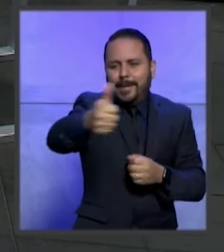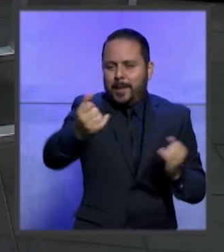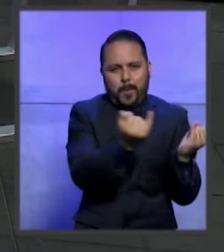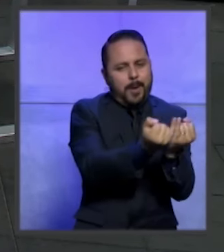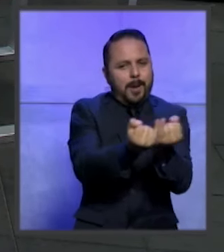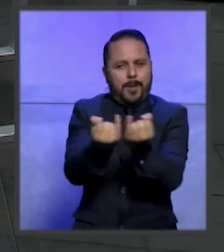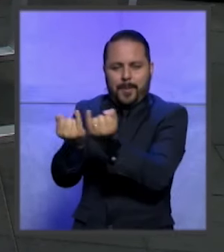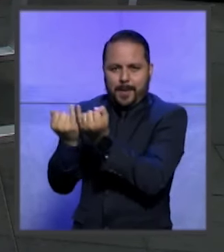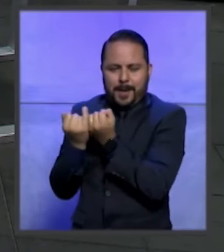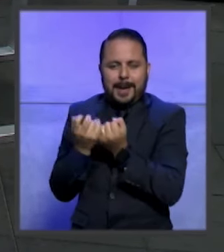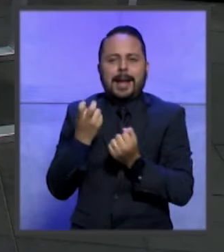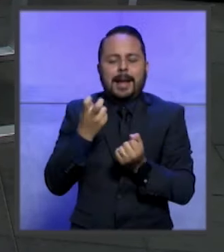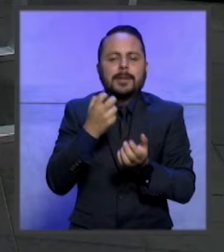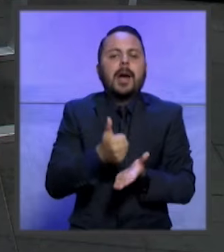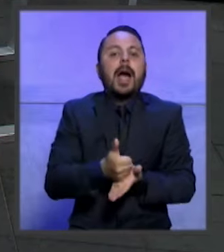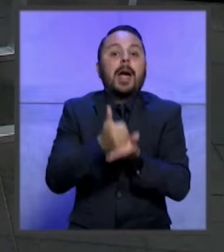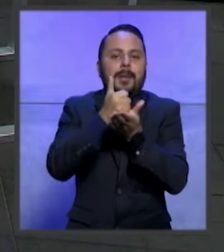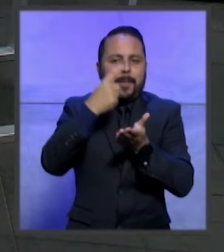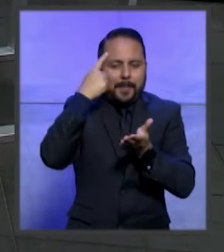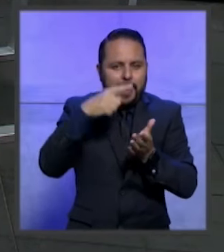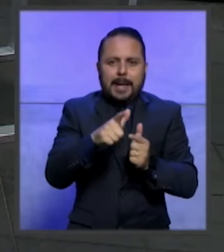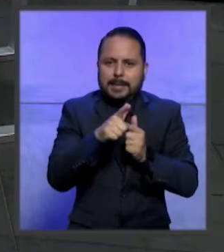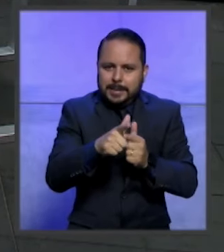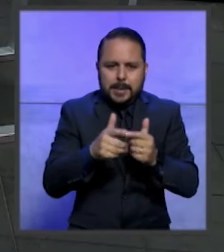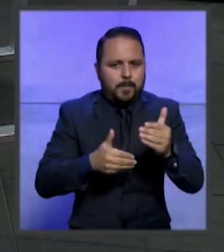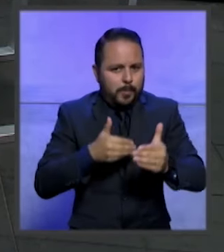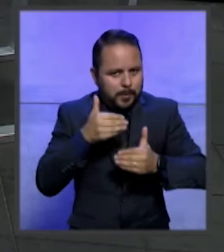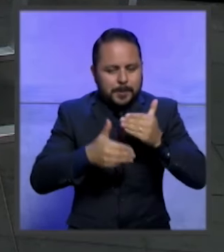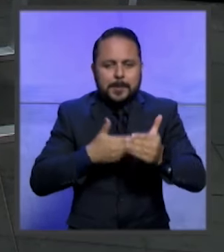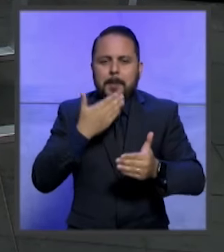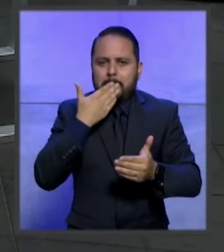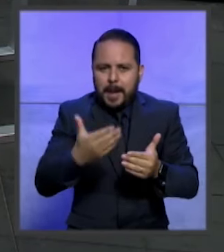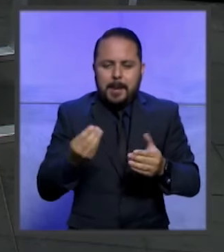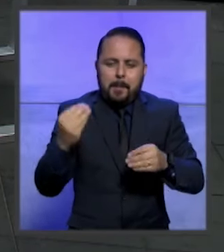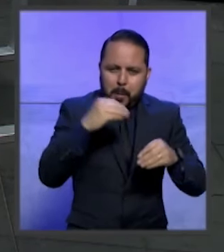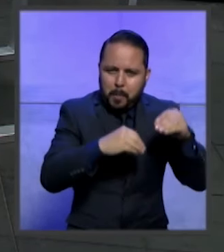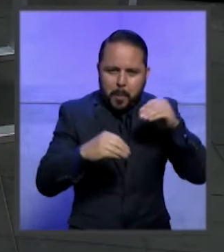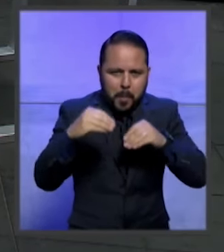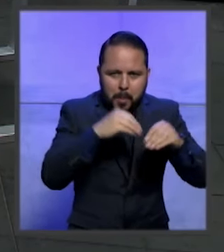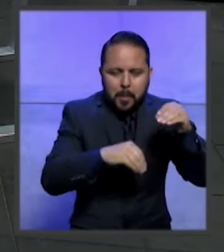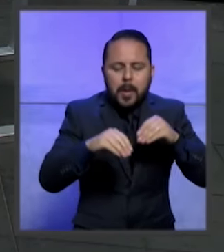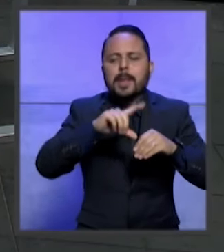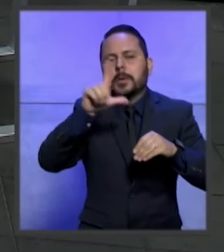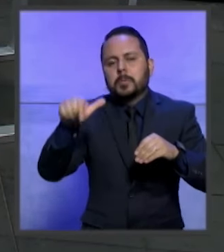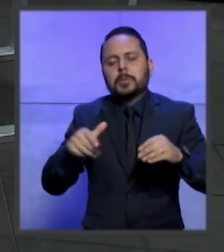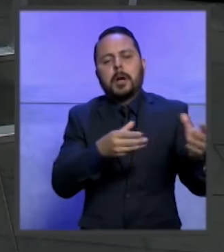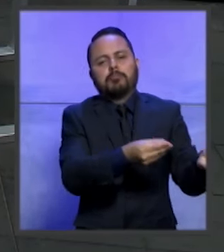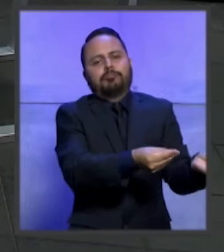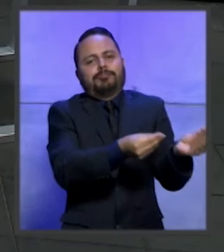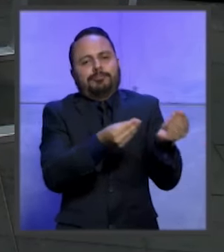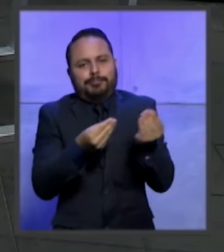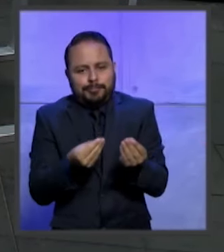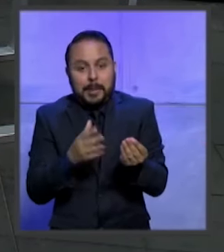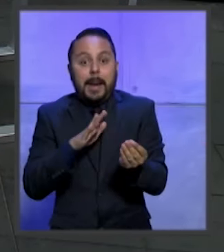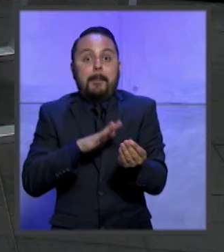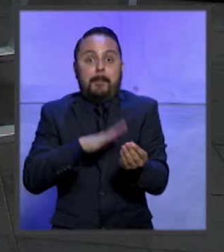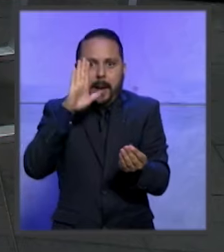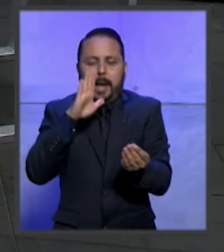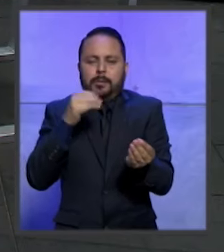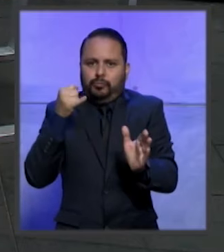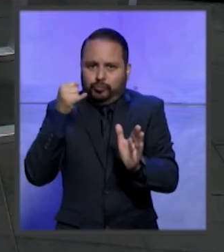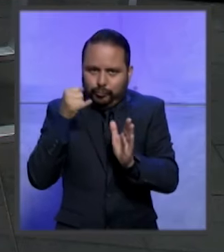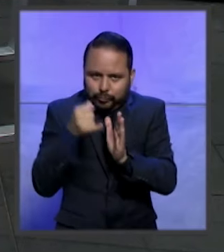ir alimentando el el proceso efectivamente el dictamen que después se